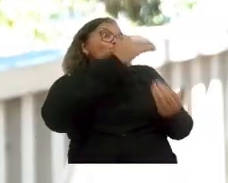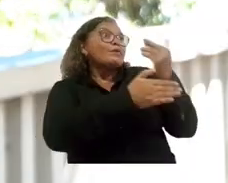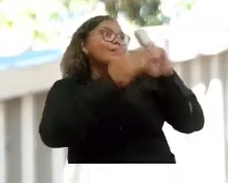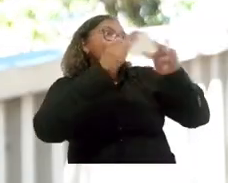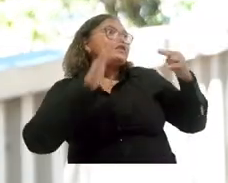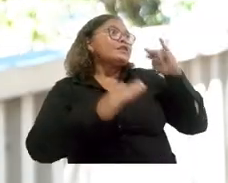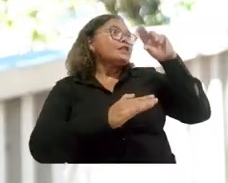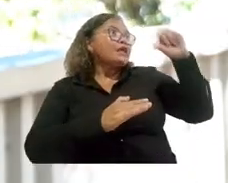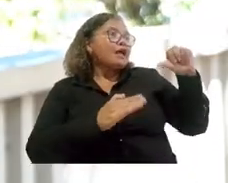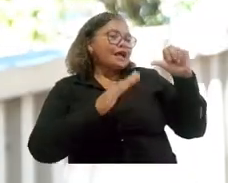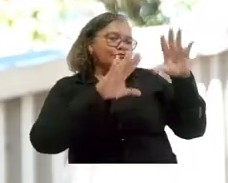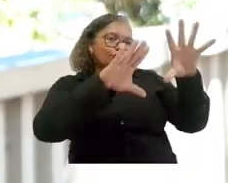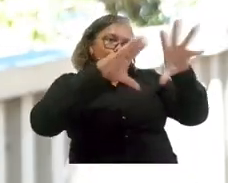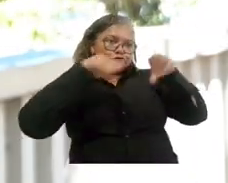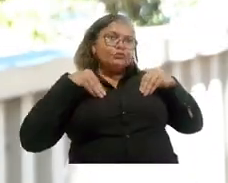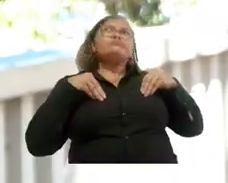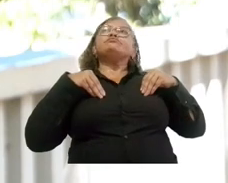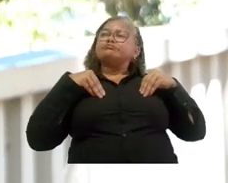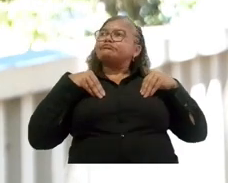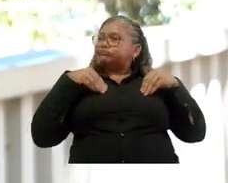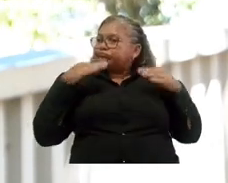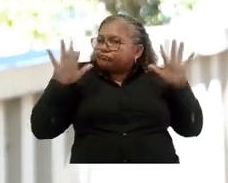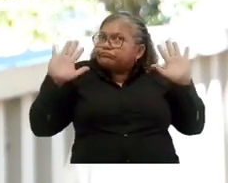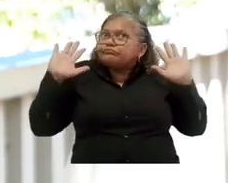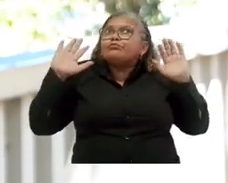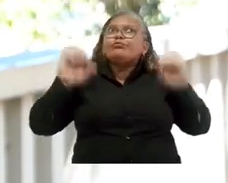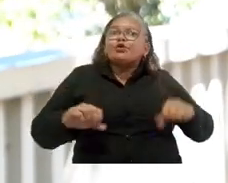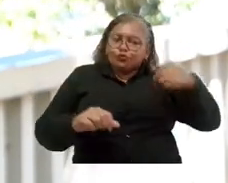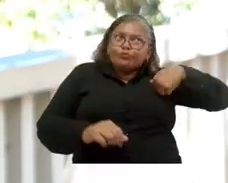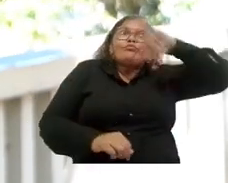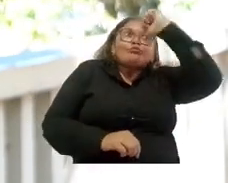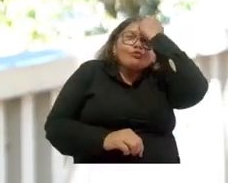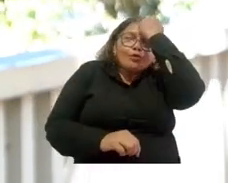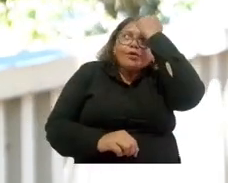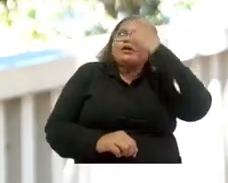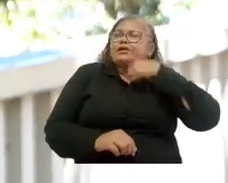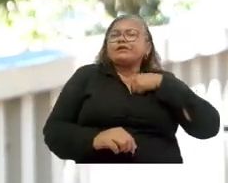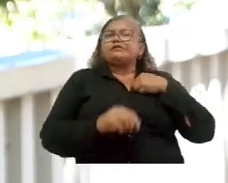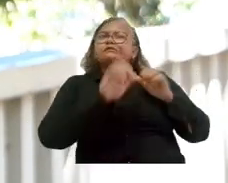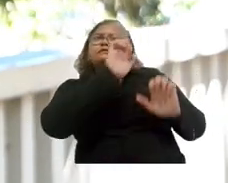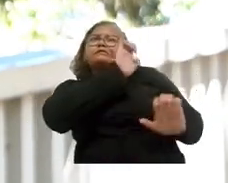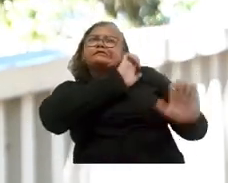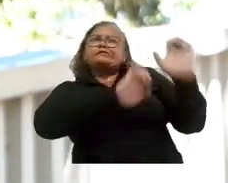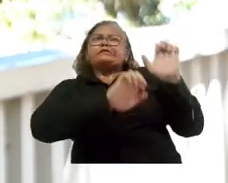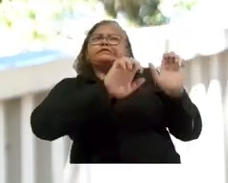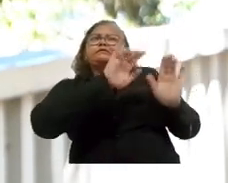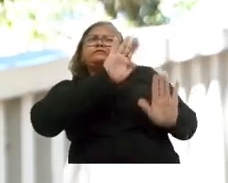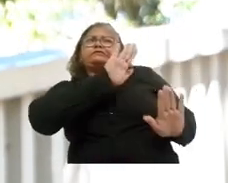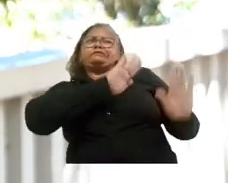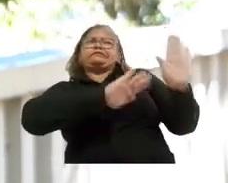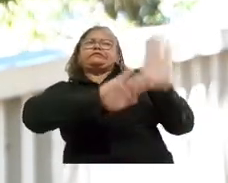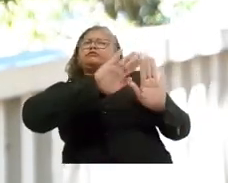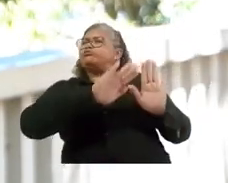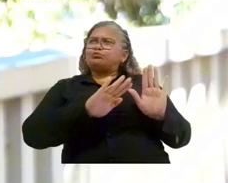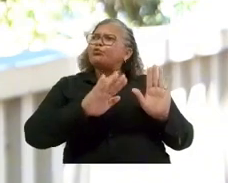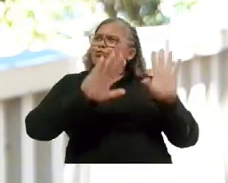Abrazar este tipo de tecnologías y sobre todo que nosotros nos vayamos involucrando tanto como profesores y que tengamos menos renuencia sobre